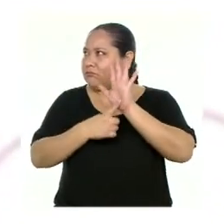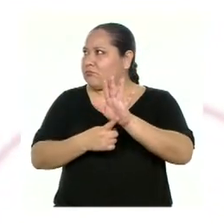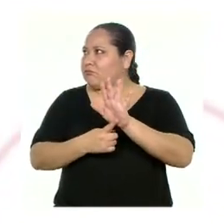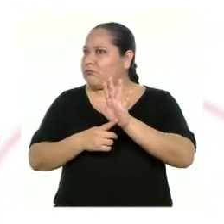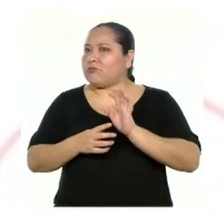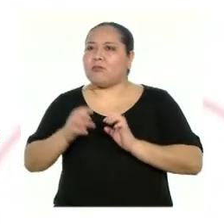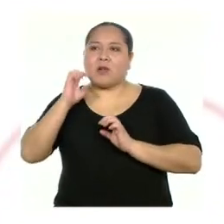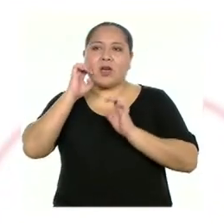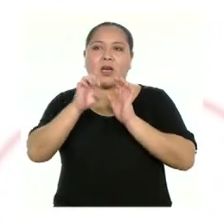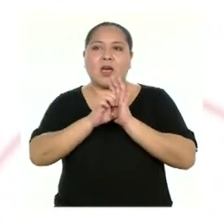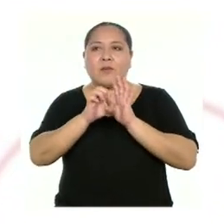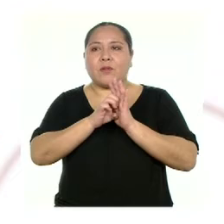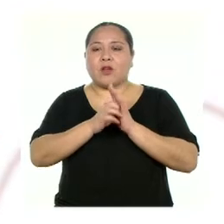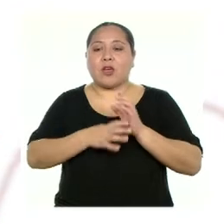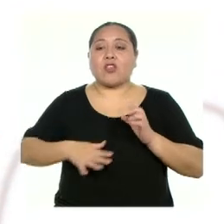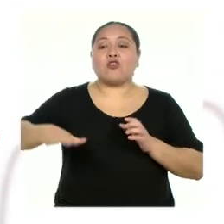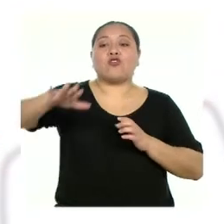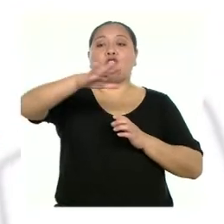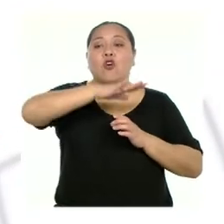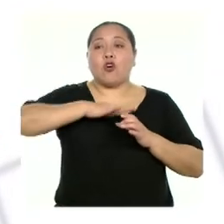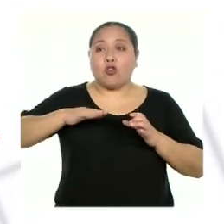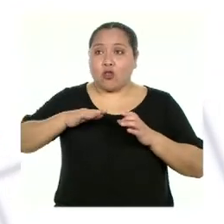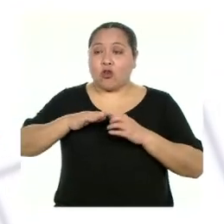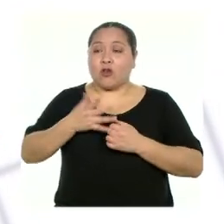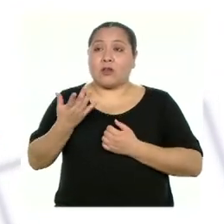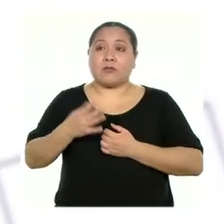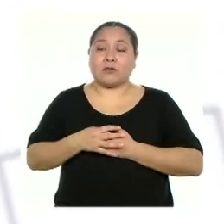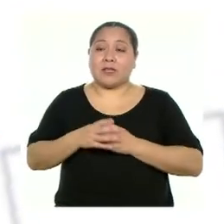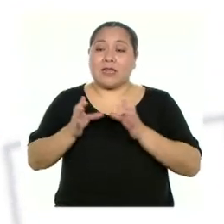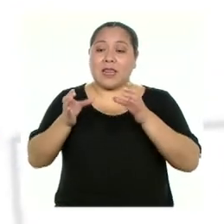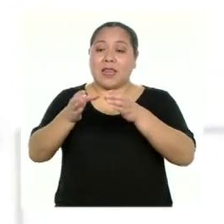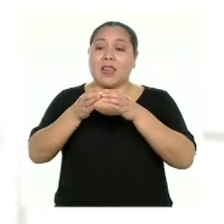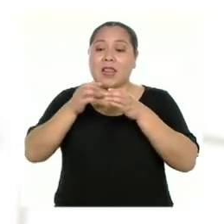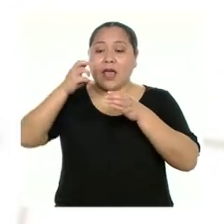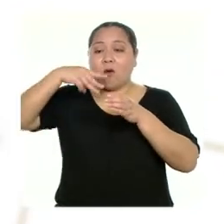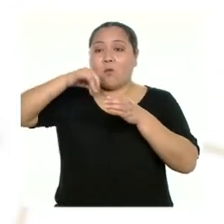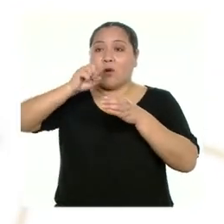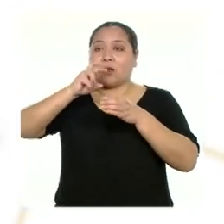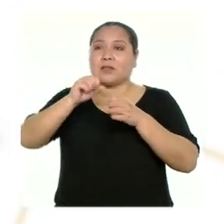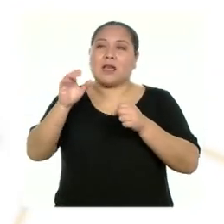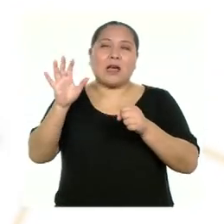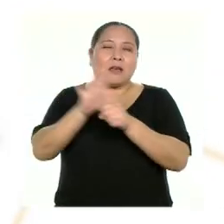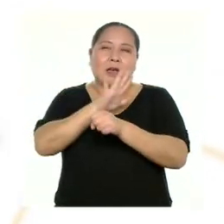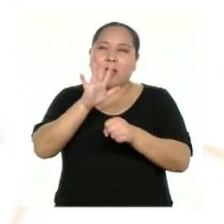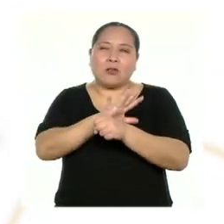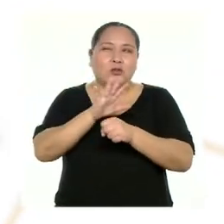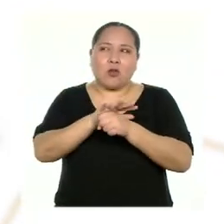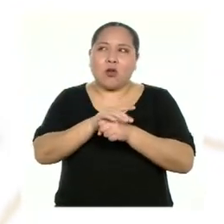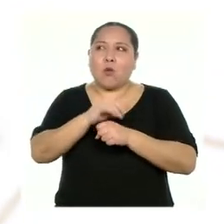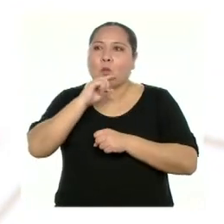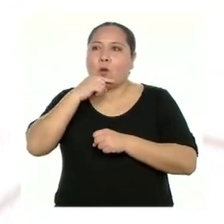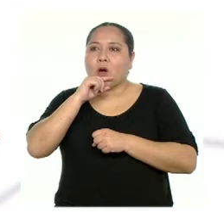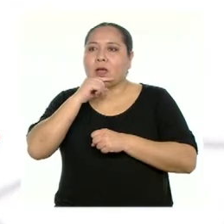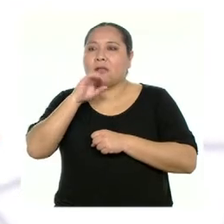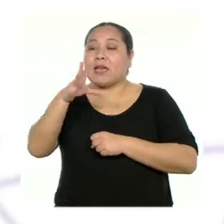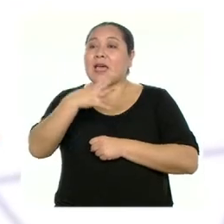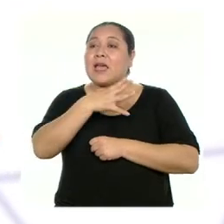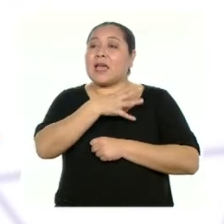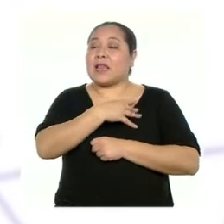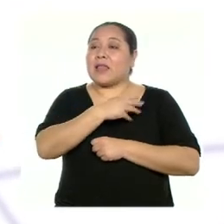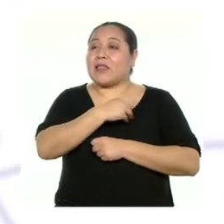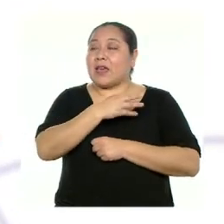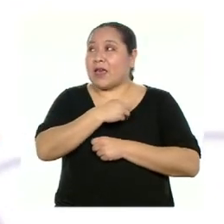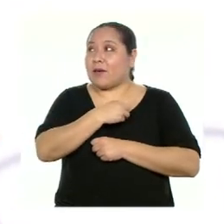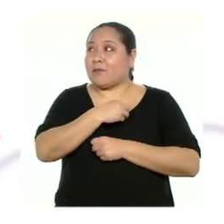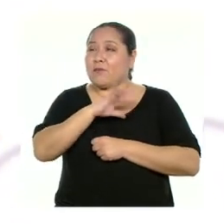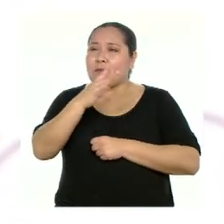ejemplo, diciendo que nuestra muestra estuvo formada mayoritariamente por personas de género femenino y que la edad promedio de esta muestra fue